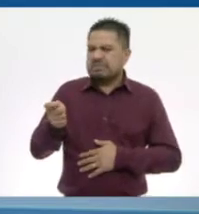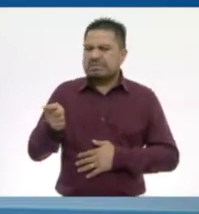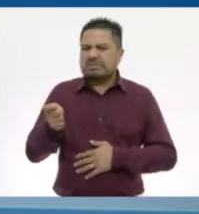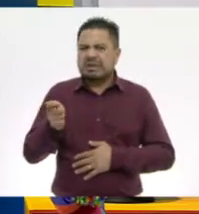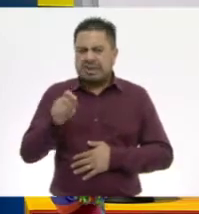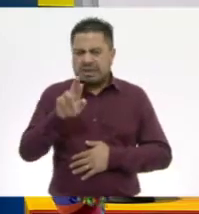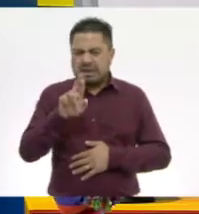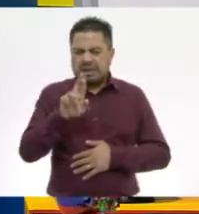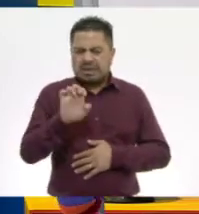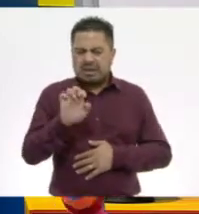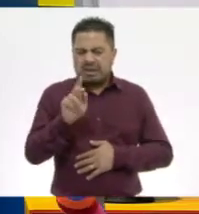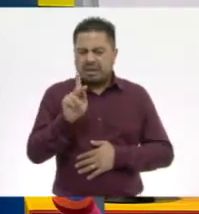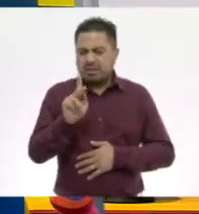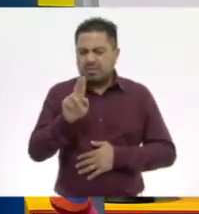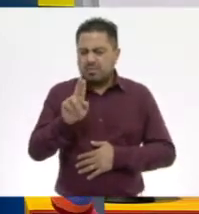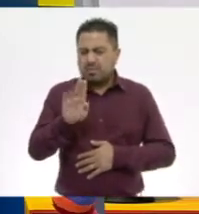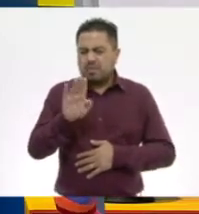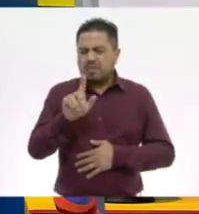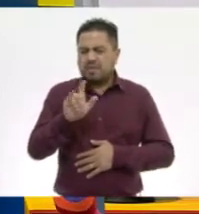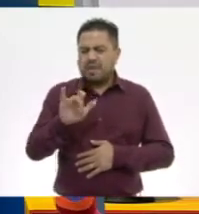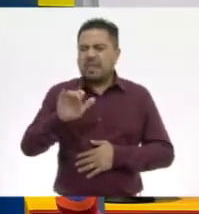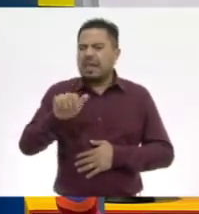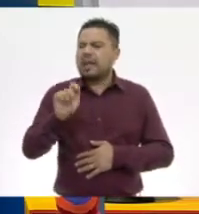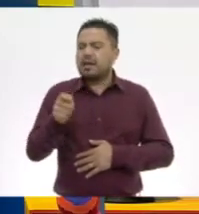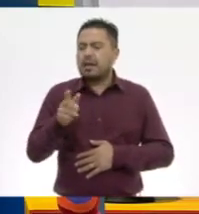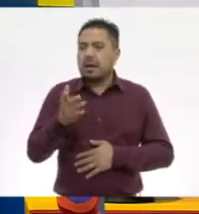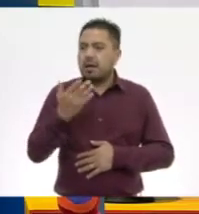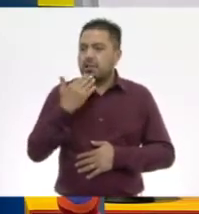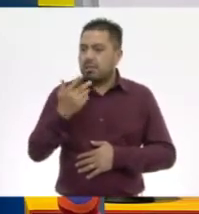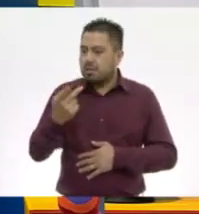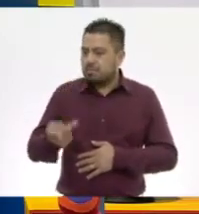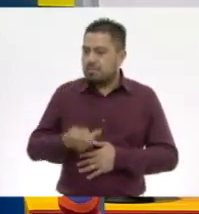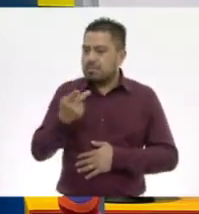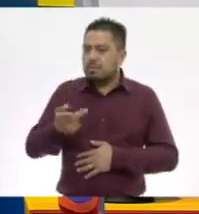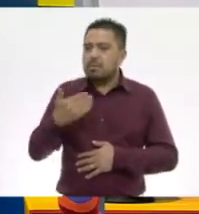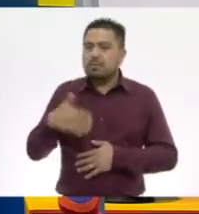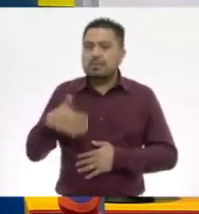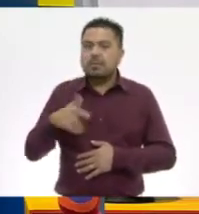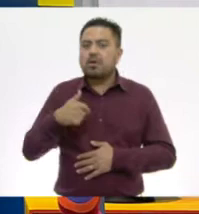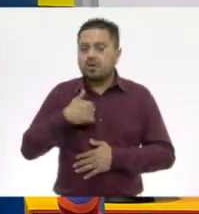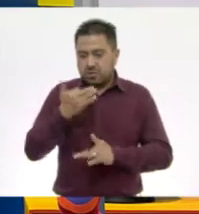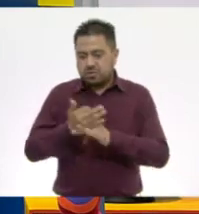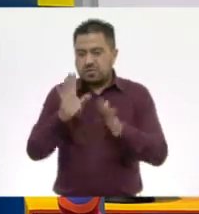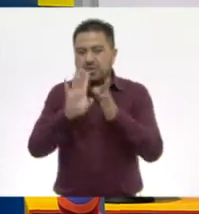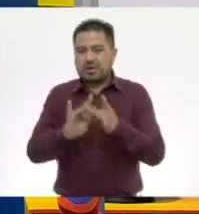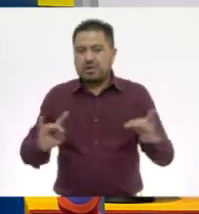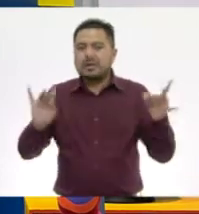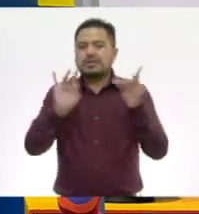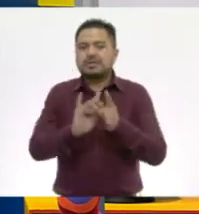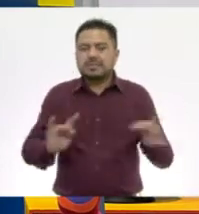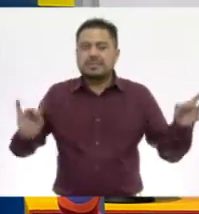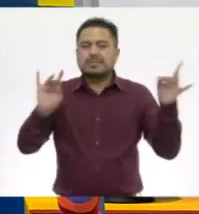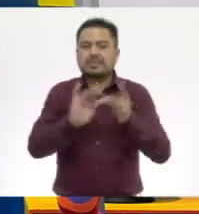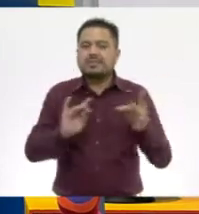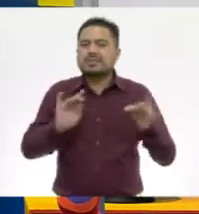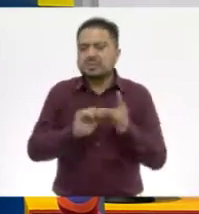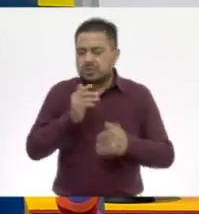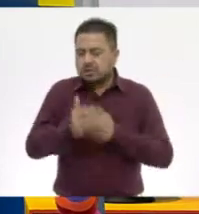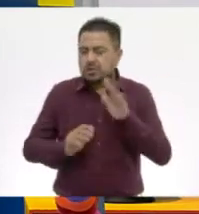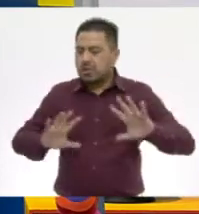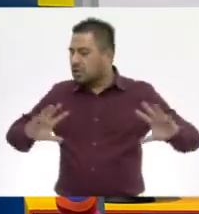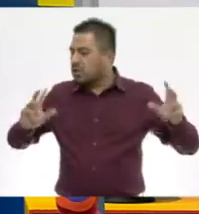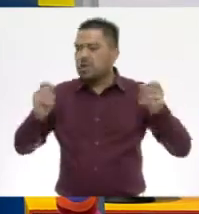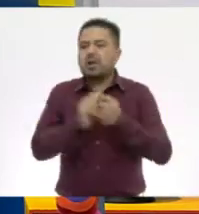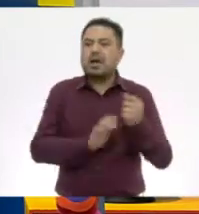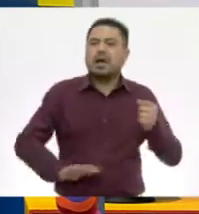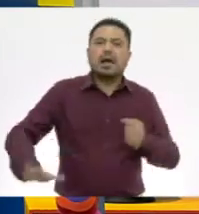república? Es una excelente pregunta, Ton. Vamos a explicarlo paso a paso para que todos los alumnos